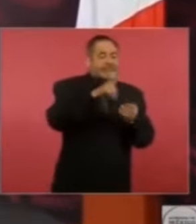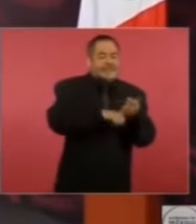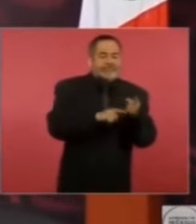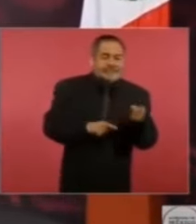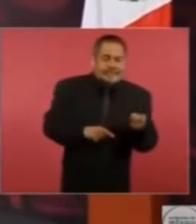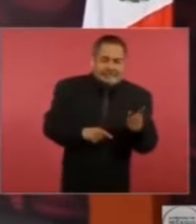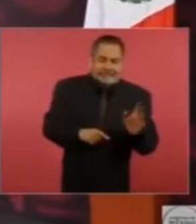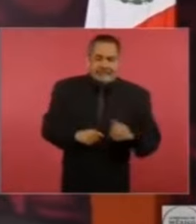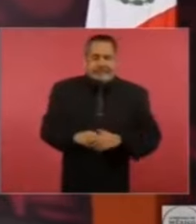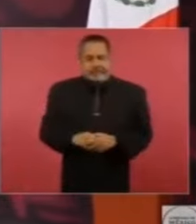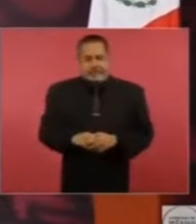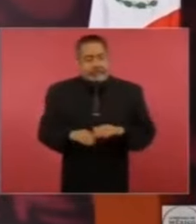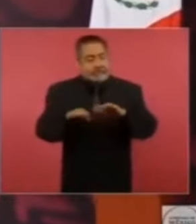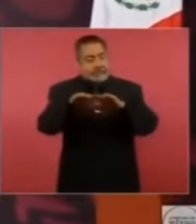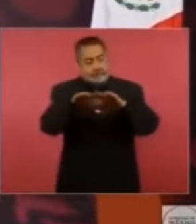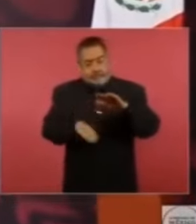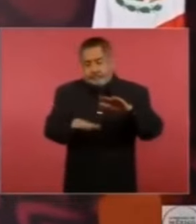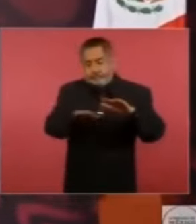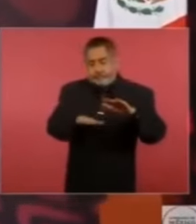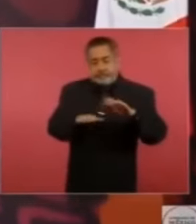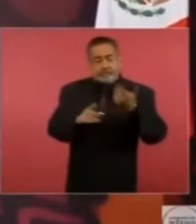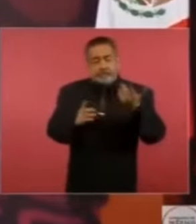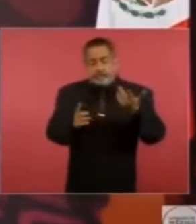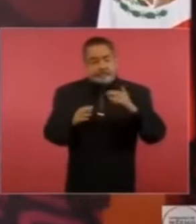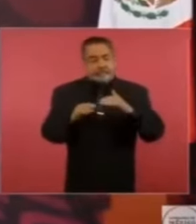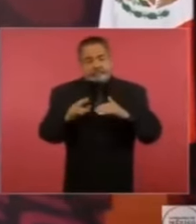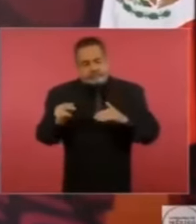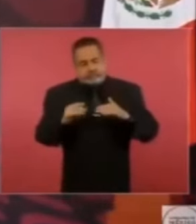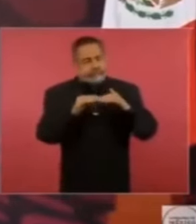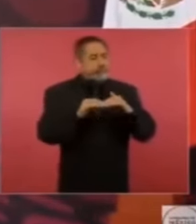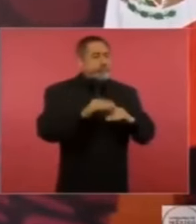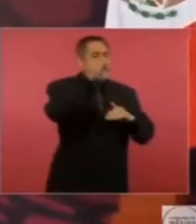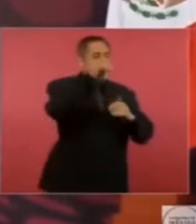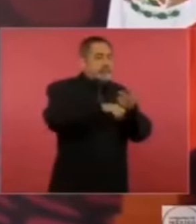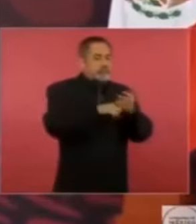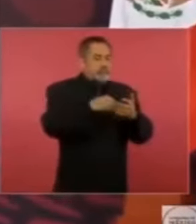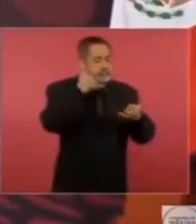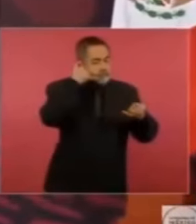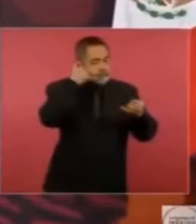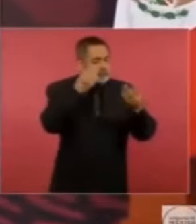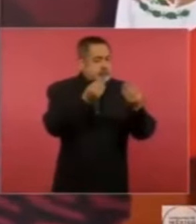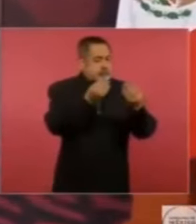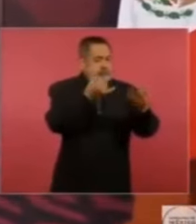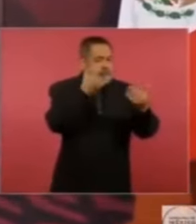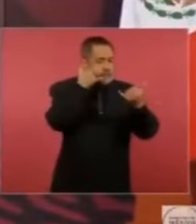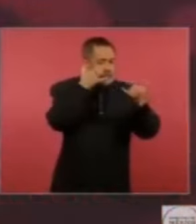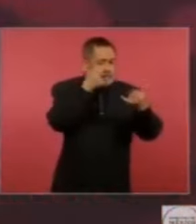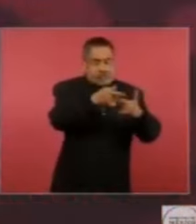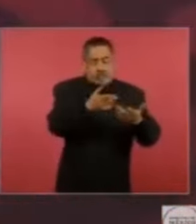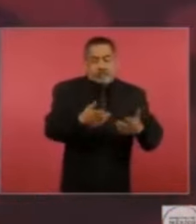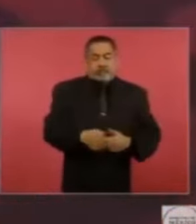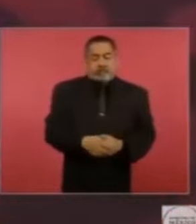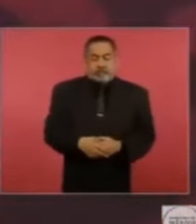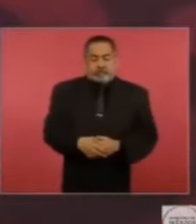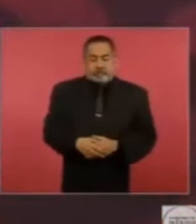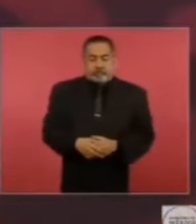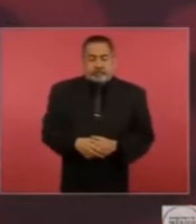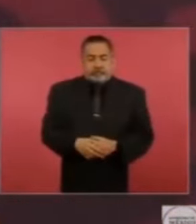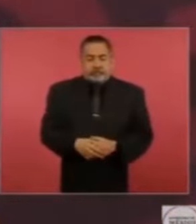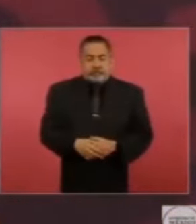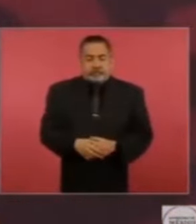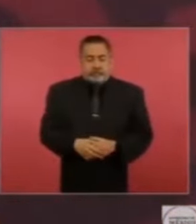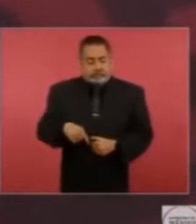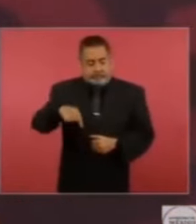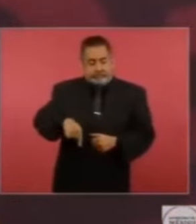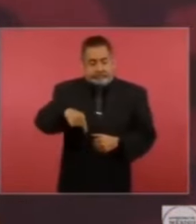allí y el otro 40% lo va a sacar de la clase media y de la clase alta y de la va